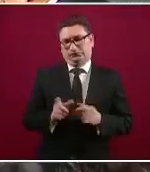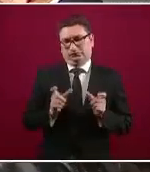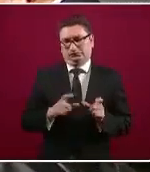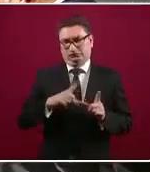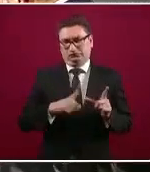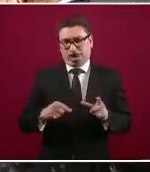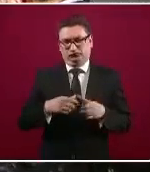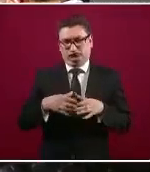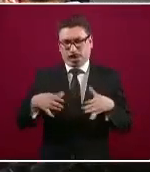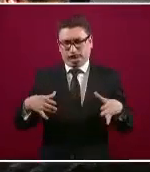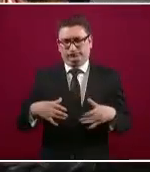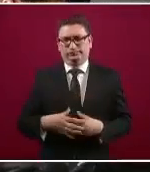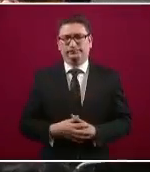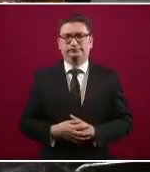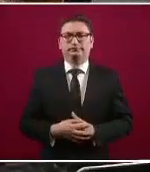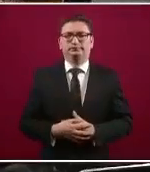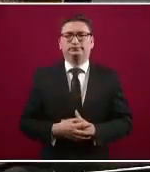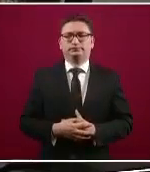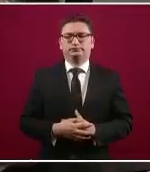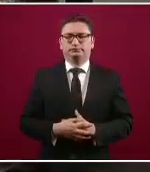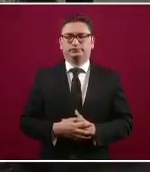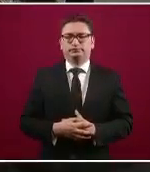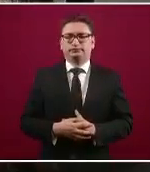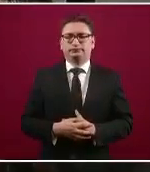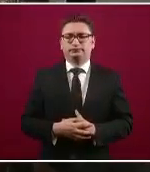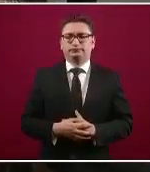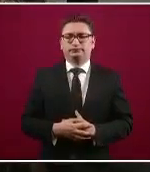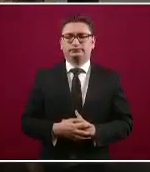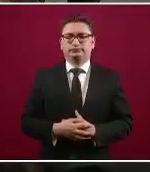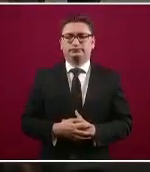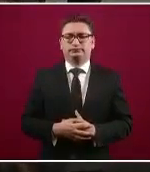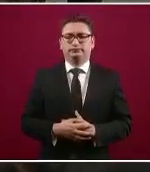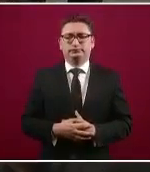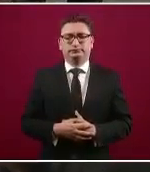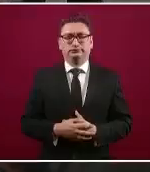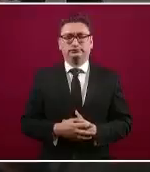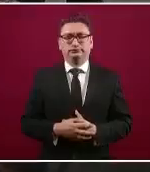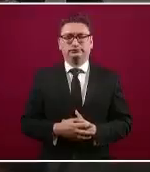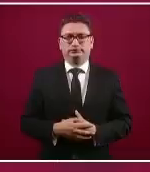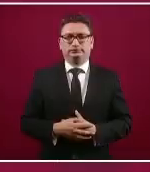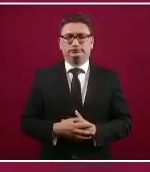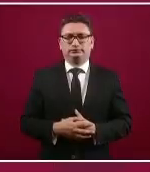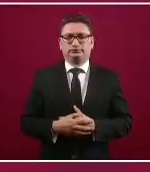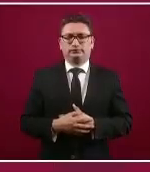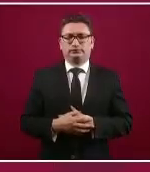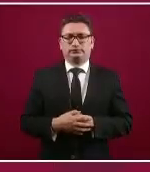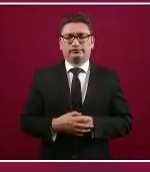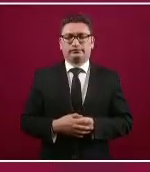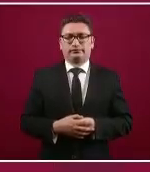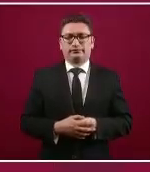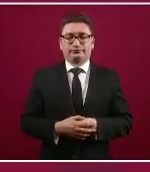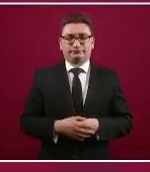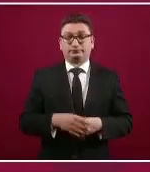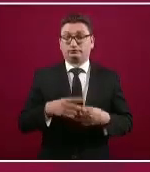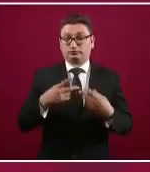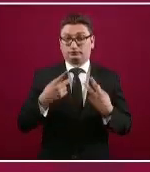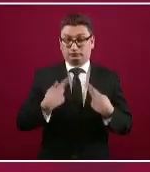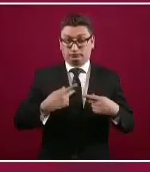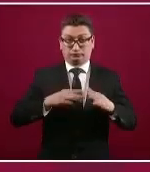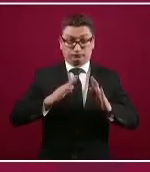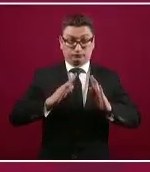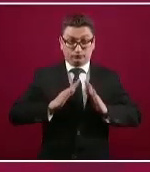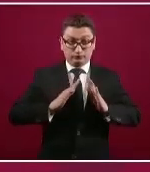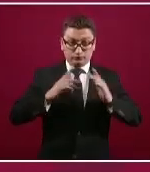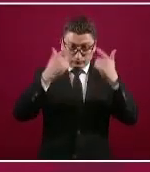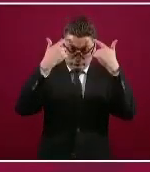Nacional. Personal que está en el Ejército o